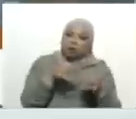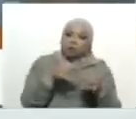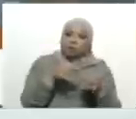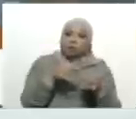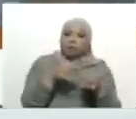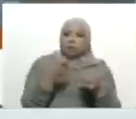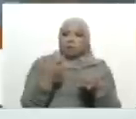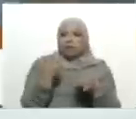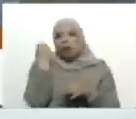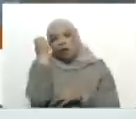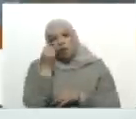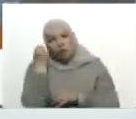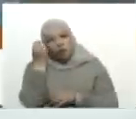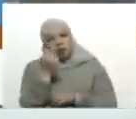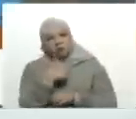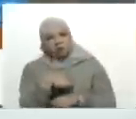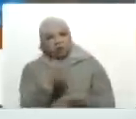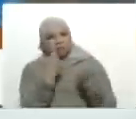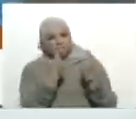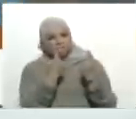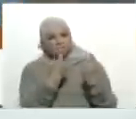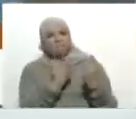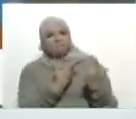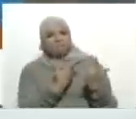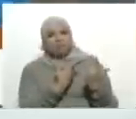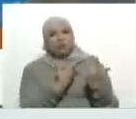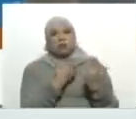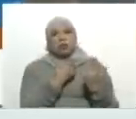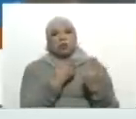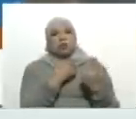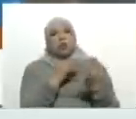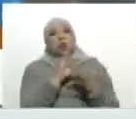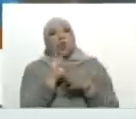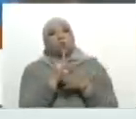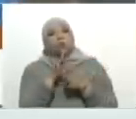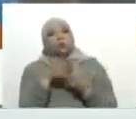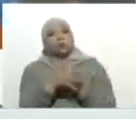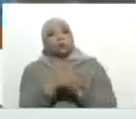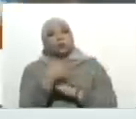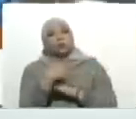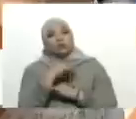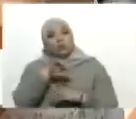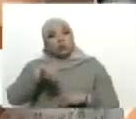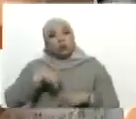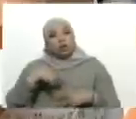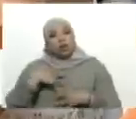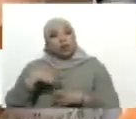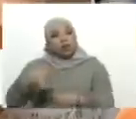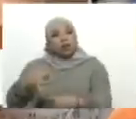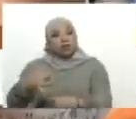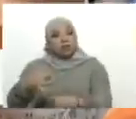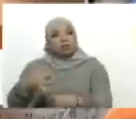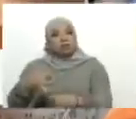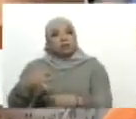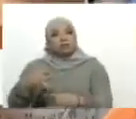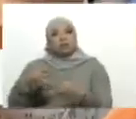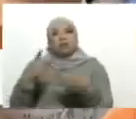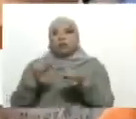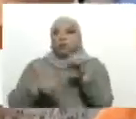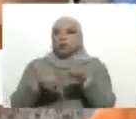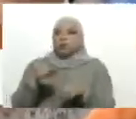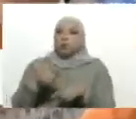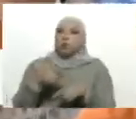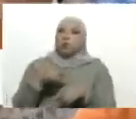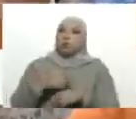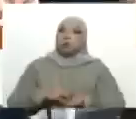quiere con el que nos quieren convencer No es otra cosa que una narrativa en función de los intereses del Gran capital no